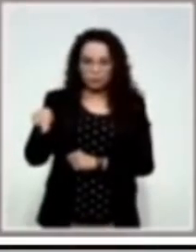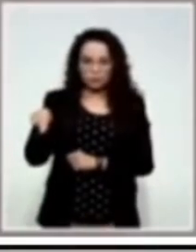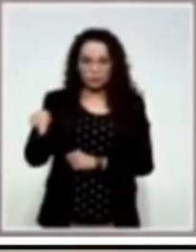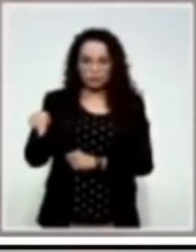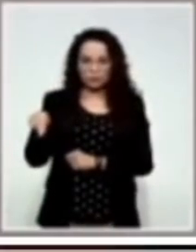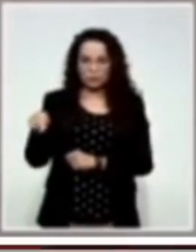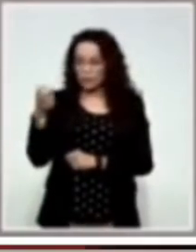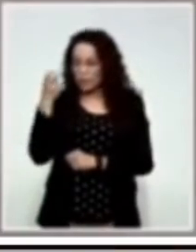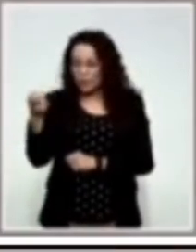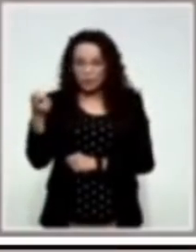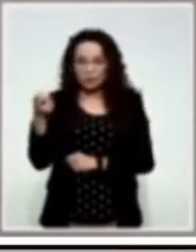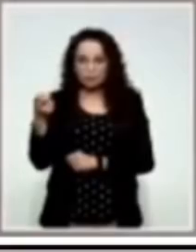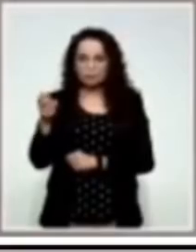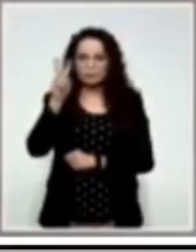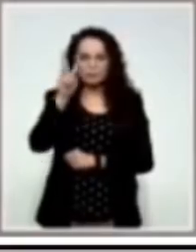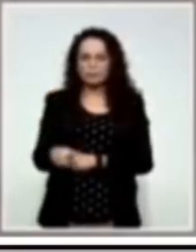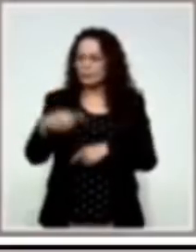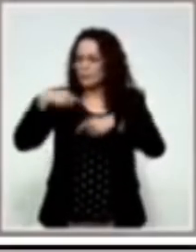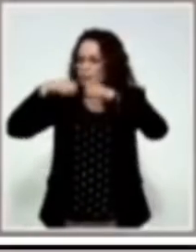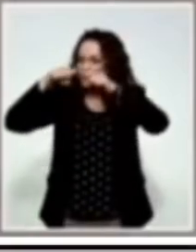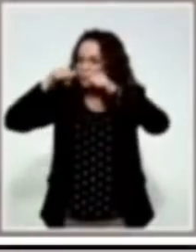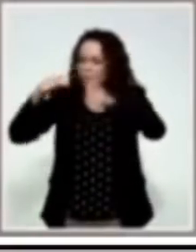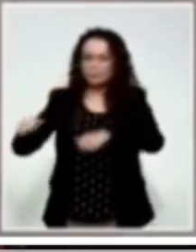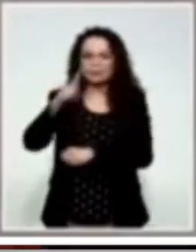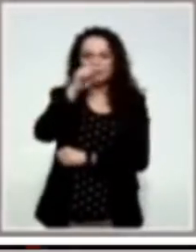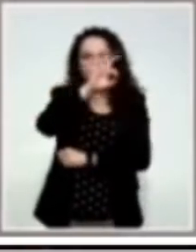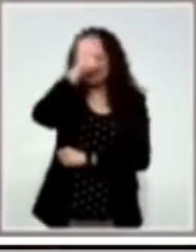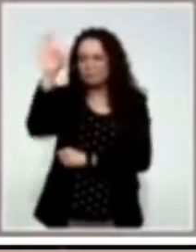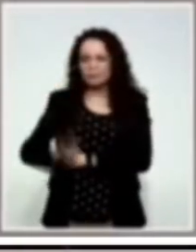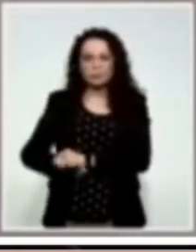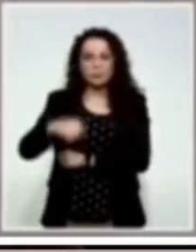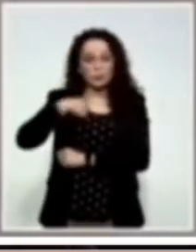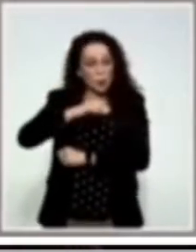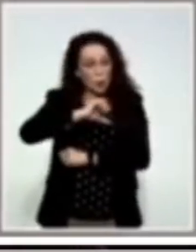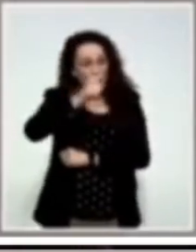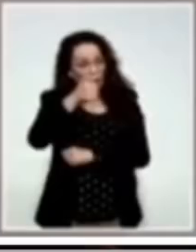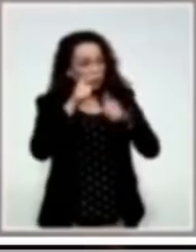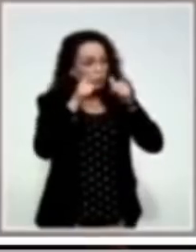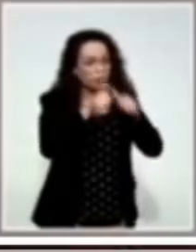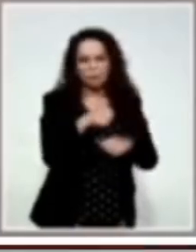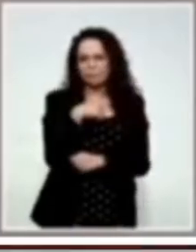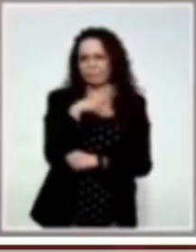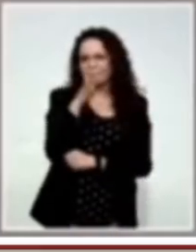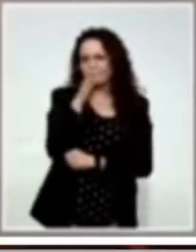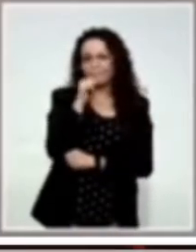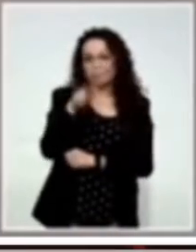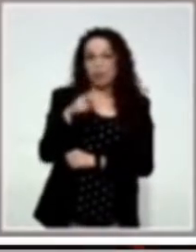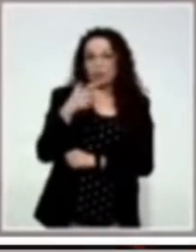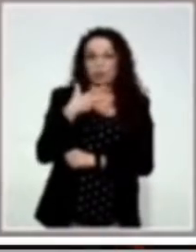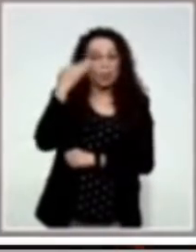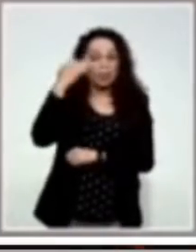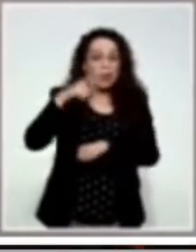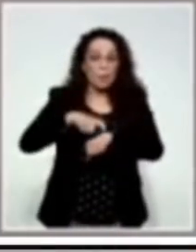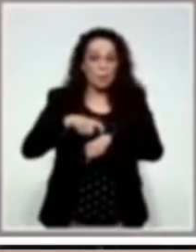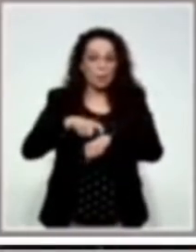tiempo completo y no tengo espacio para distracción ninguna. En segundo lugar, hay un